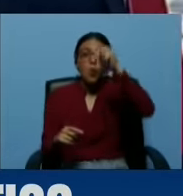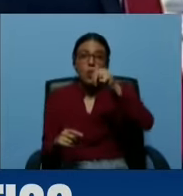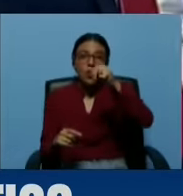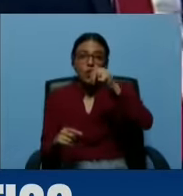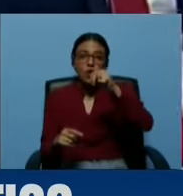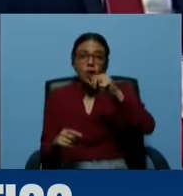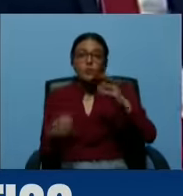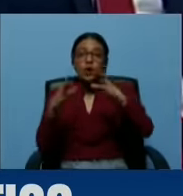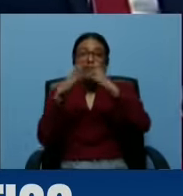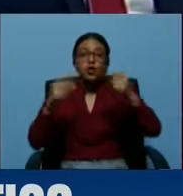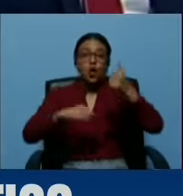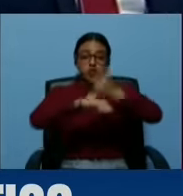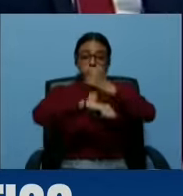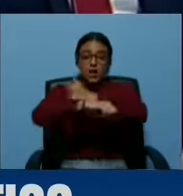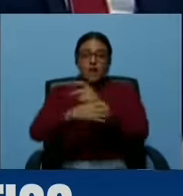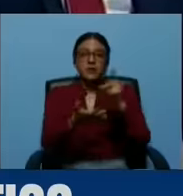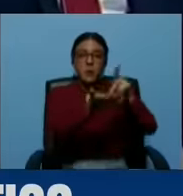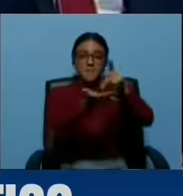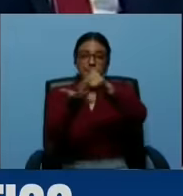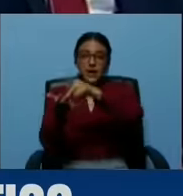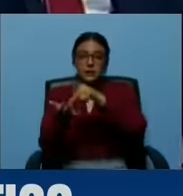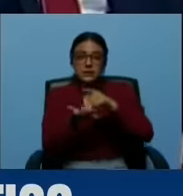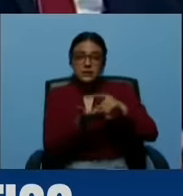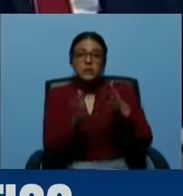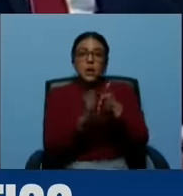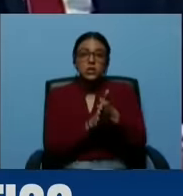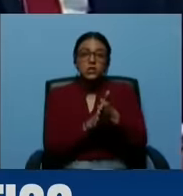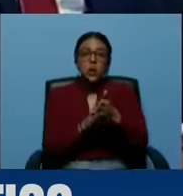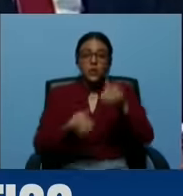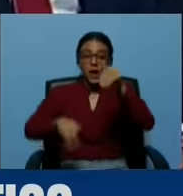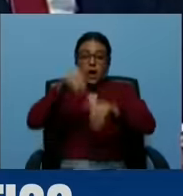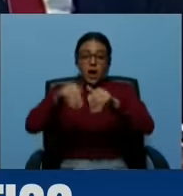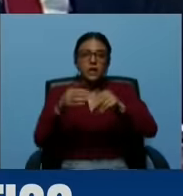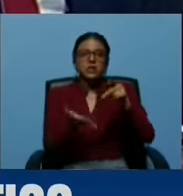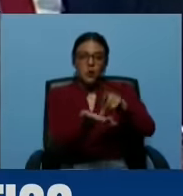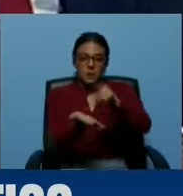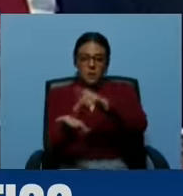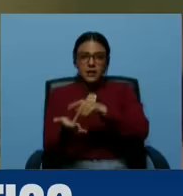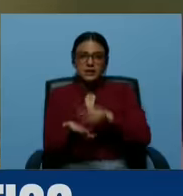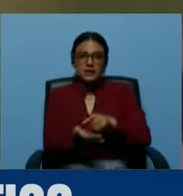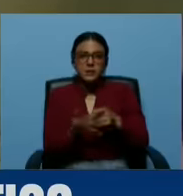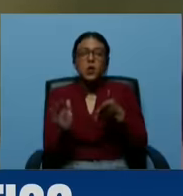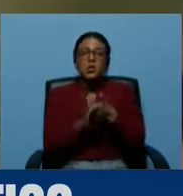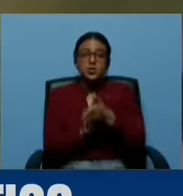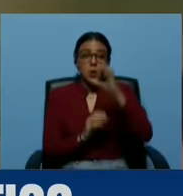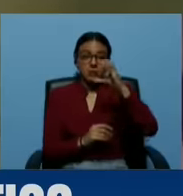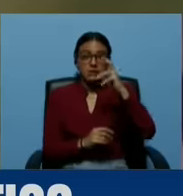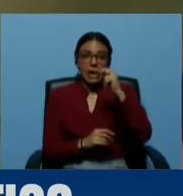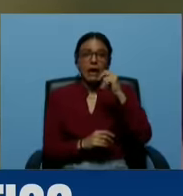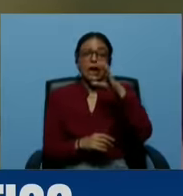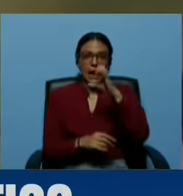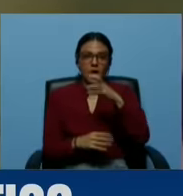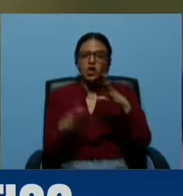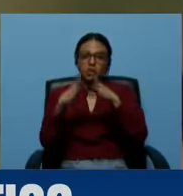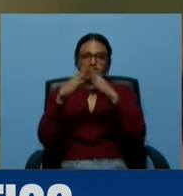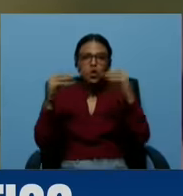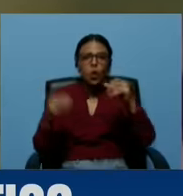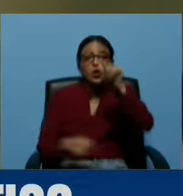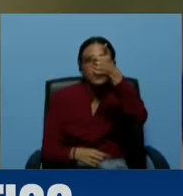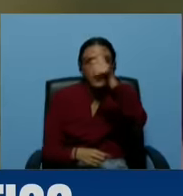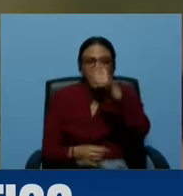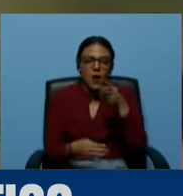fueron todos los candidatos participantes a la elección, se presentaron ante el Poder Electoral, el Consejo Nacional